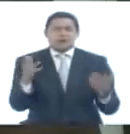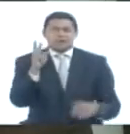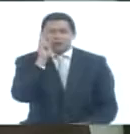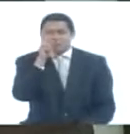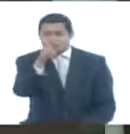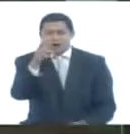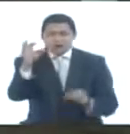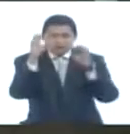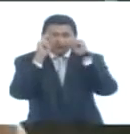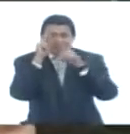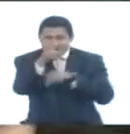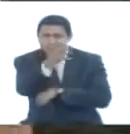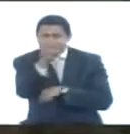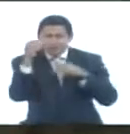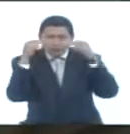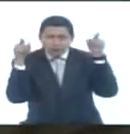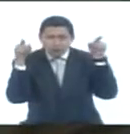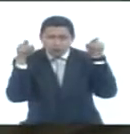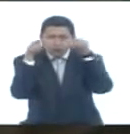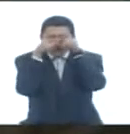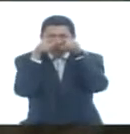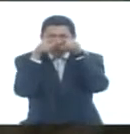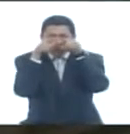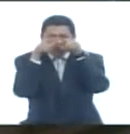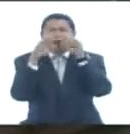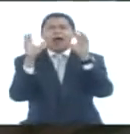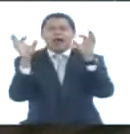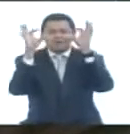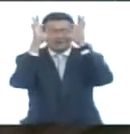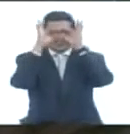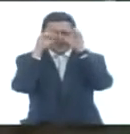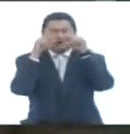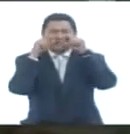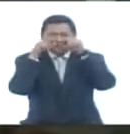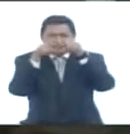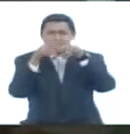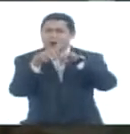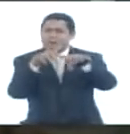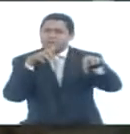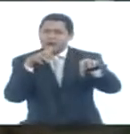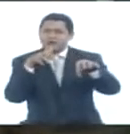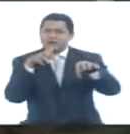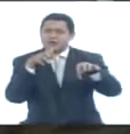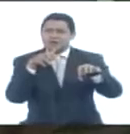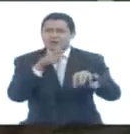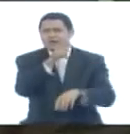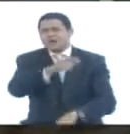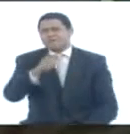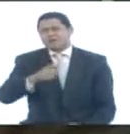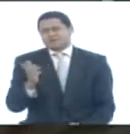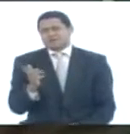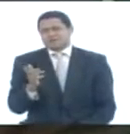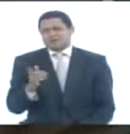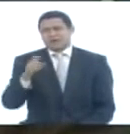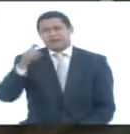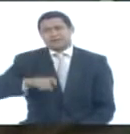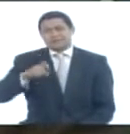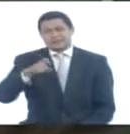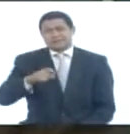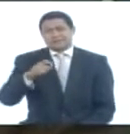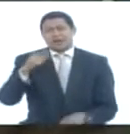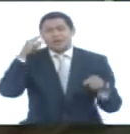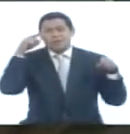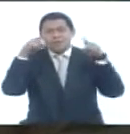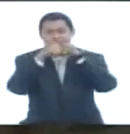se mejora la agudeza visual y se pone el lente correctivo, pero la gran mayoría de la corrección de